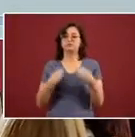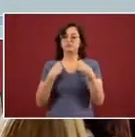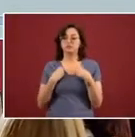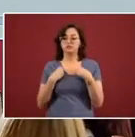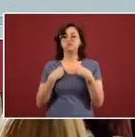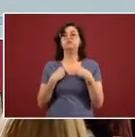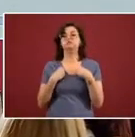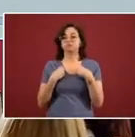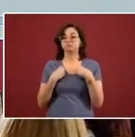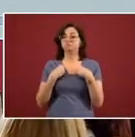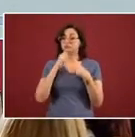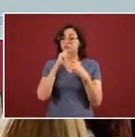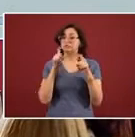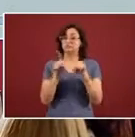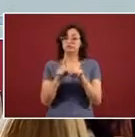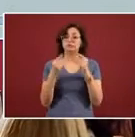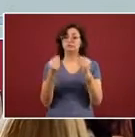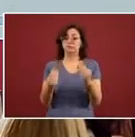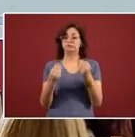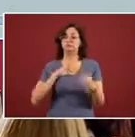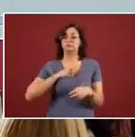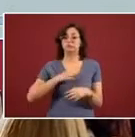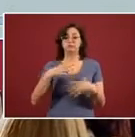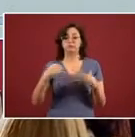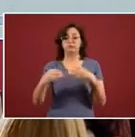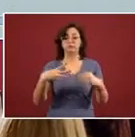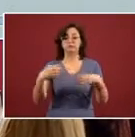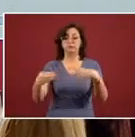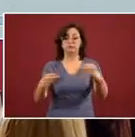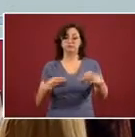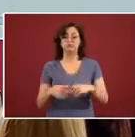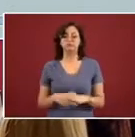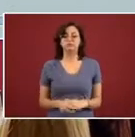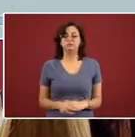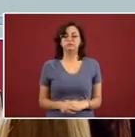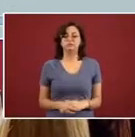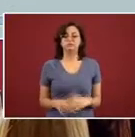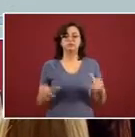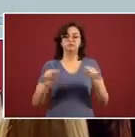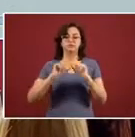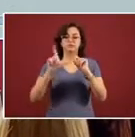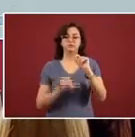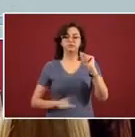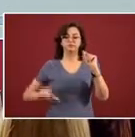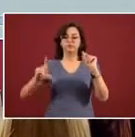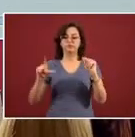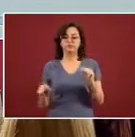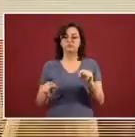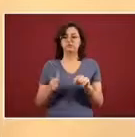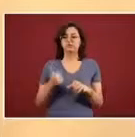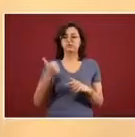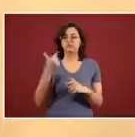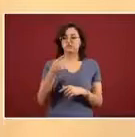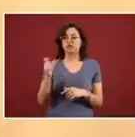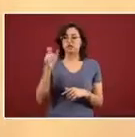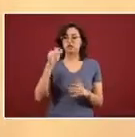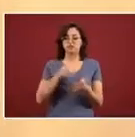primeros lugares de afectación. La tasa de incidencia nacional, es decir, la que se observa en todo el país, en este caso por 100.000 habitantes es